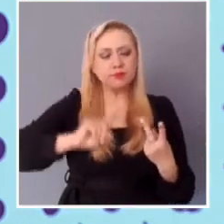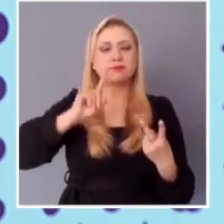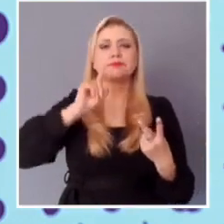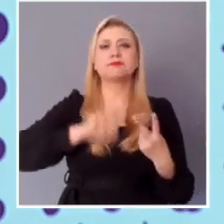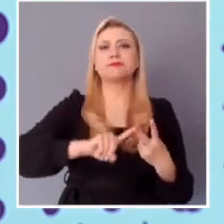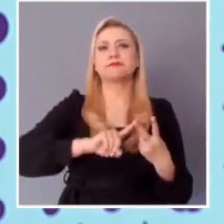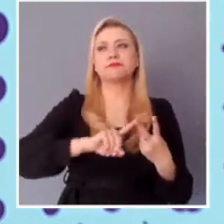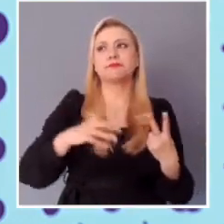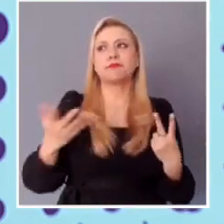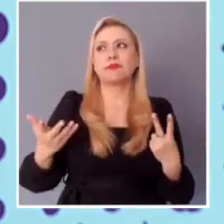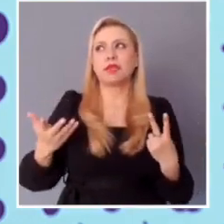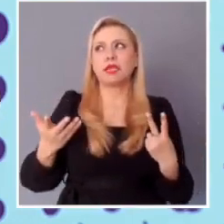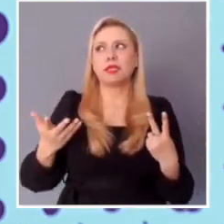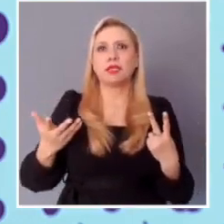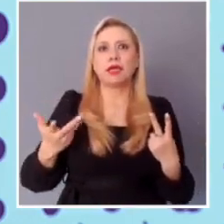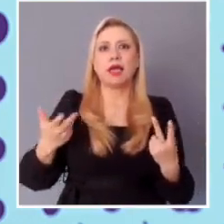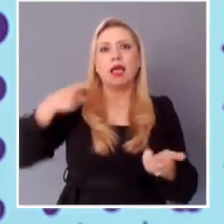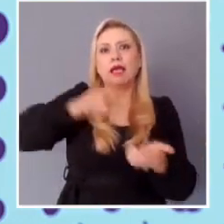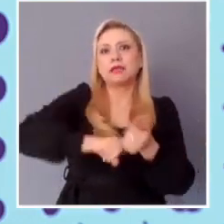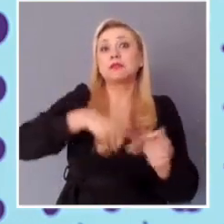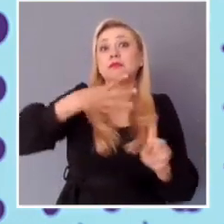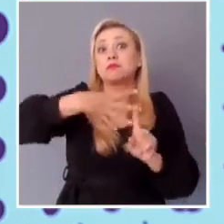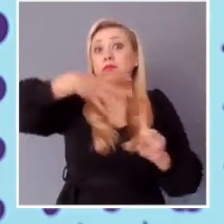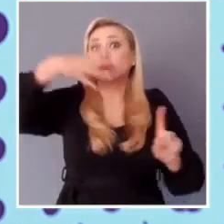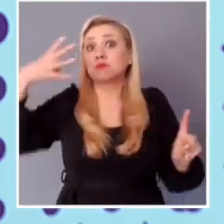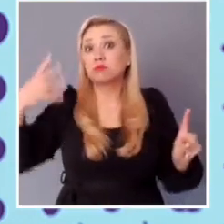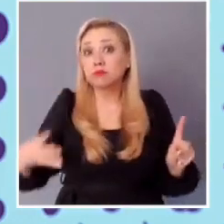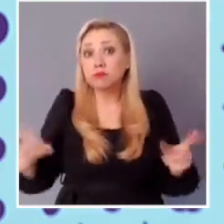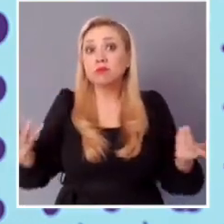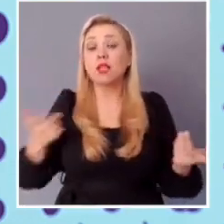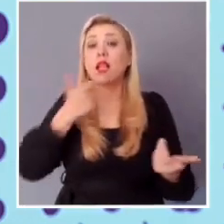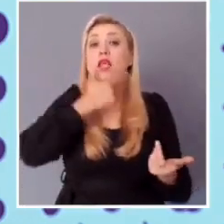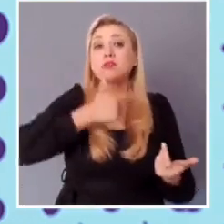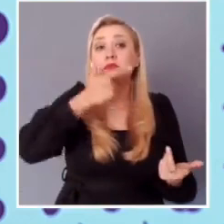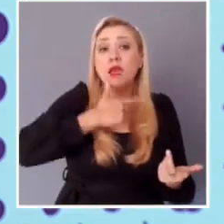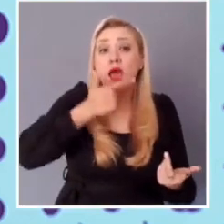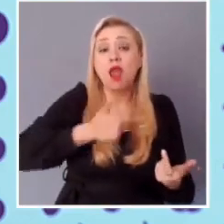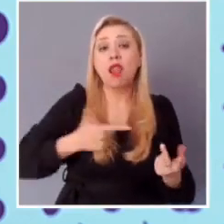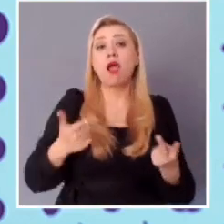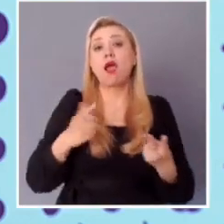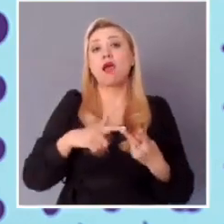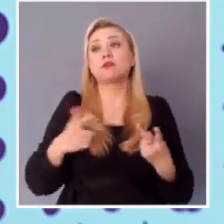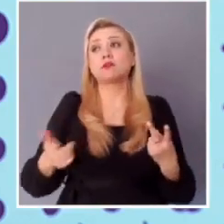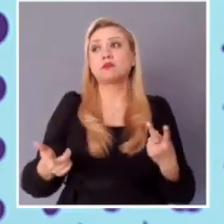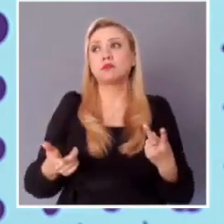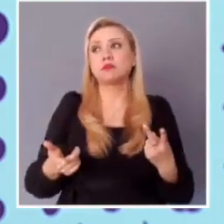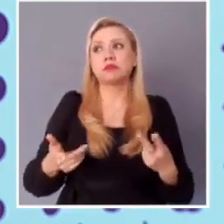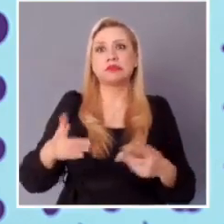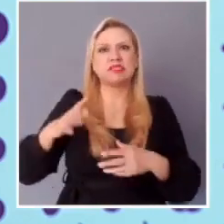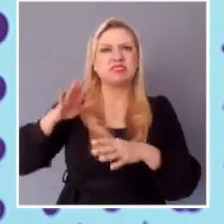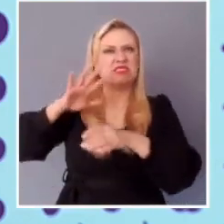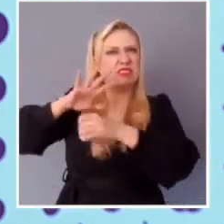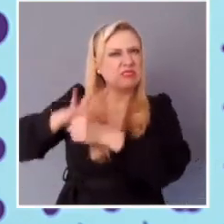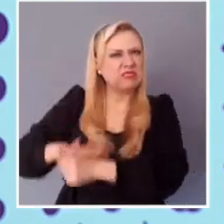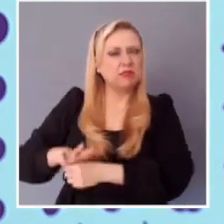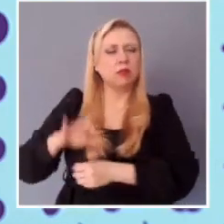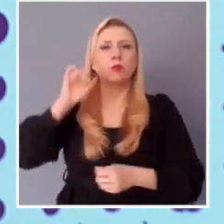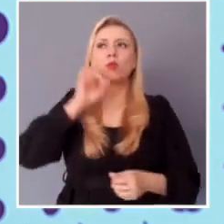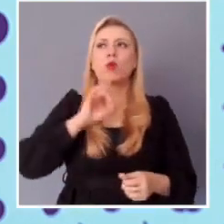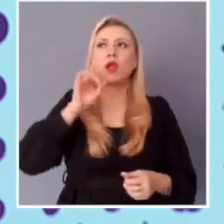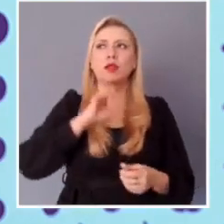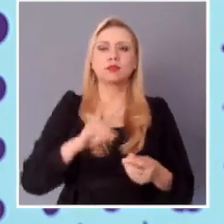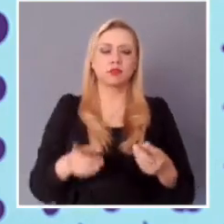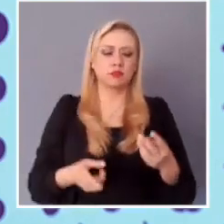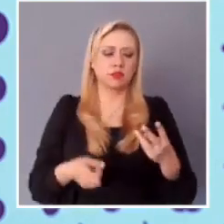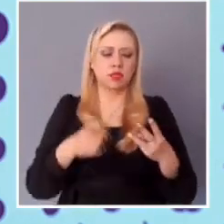por ejemplo, de mujeres dentro de la comunidad LGBT, ¿no? Mujeres que son lesbianas, demás, ahí hay muchísima más opresión, mujeres ahora que hablamos, bueno,